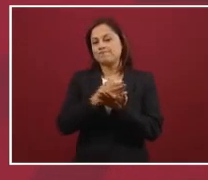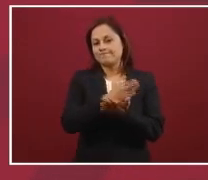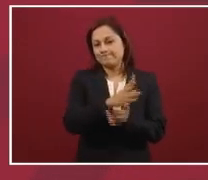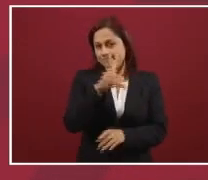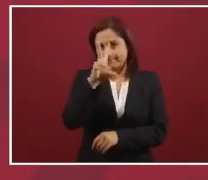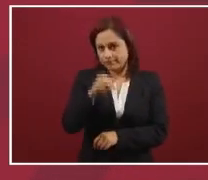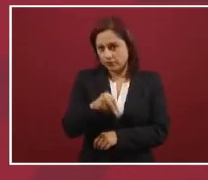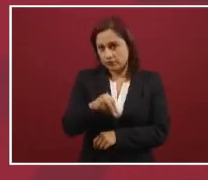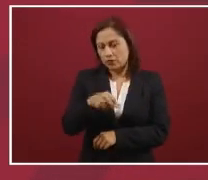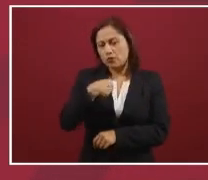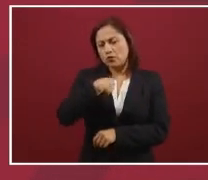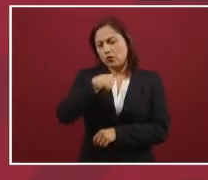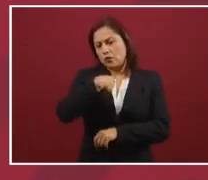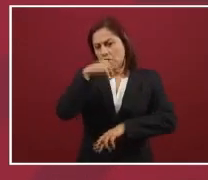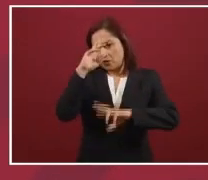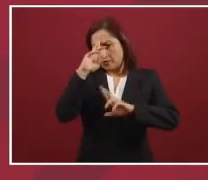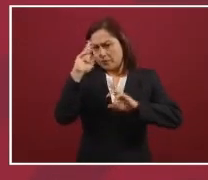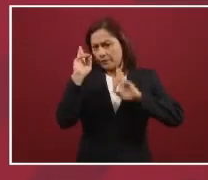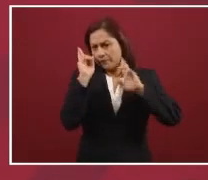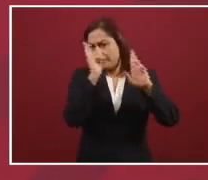ser respetuosos,